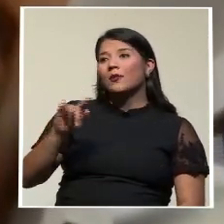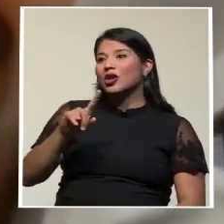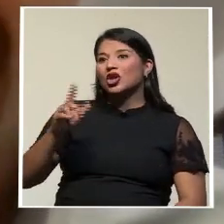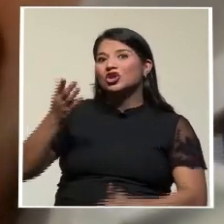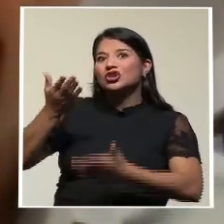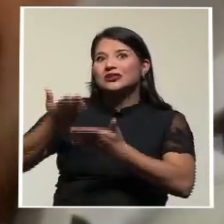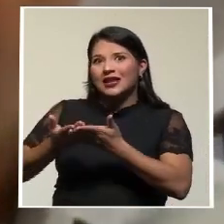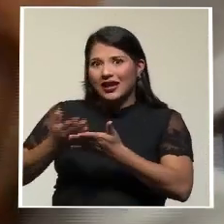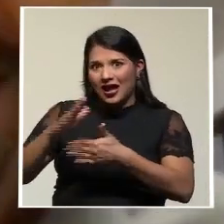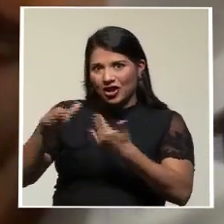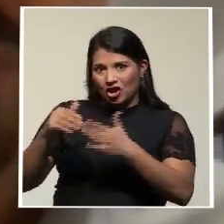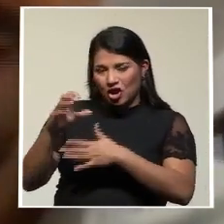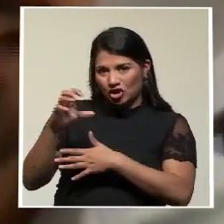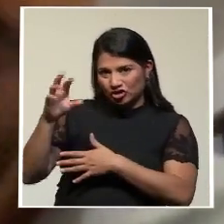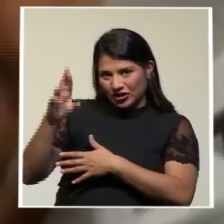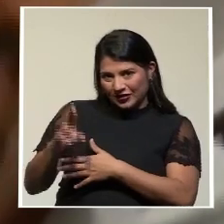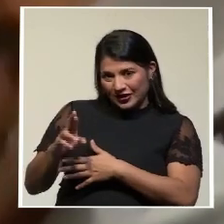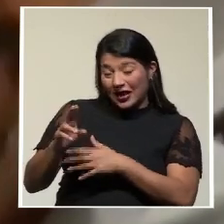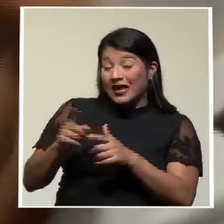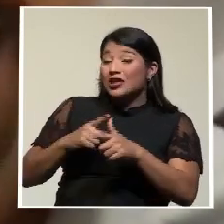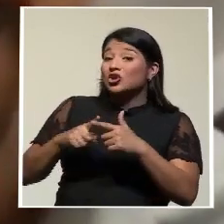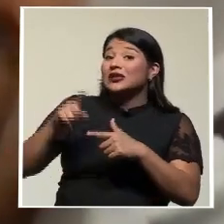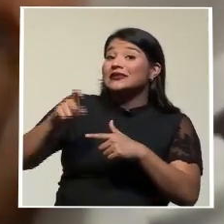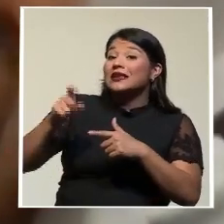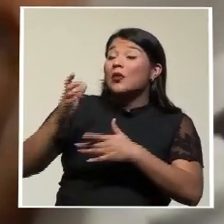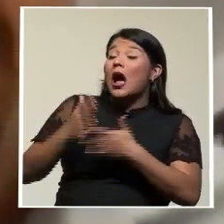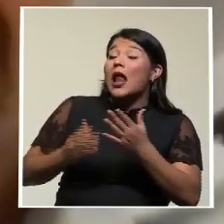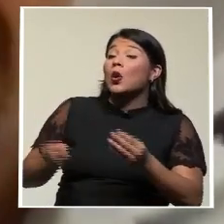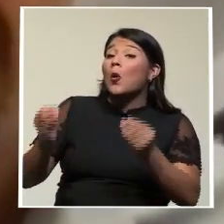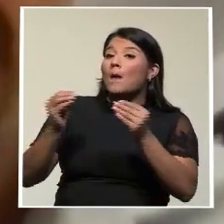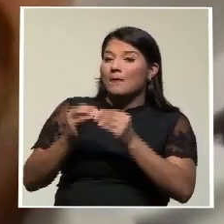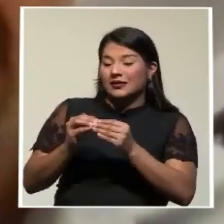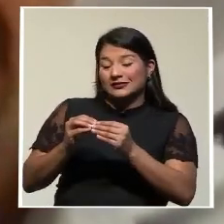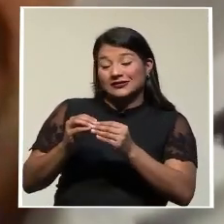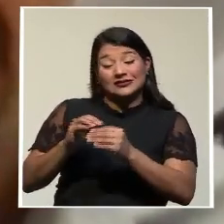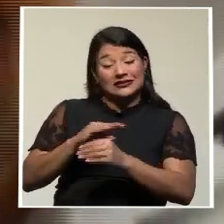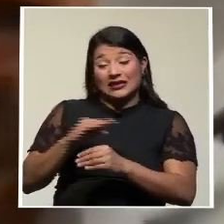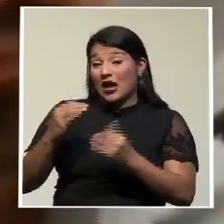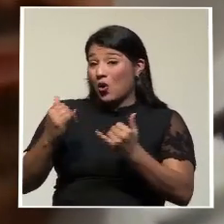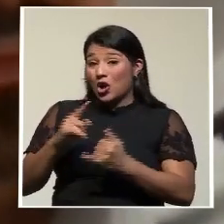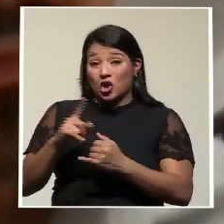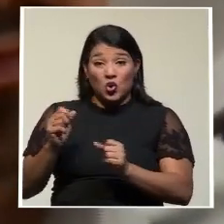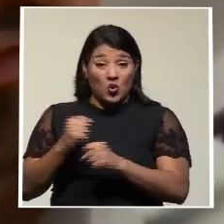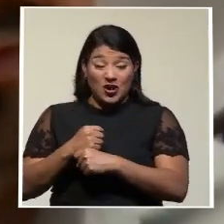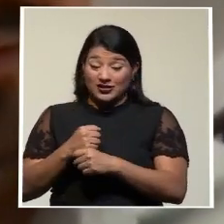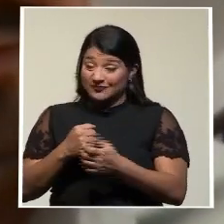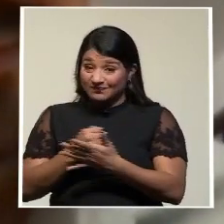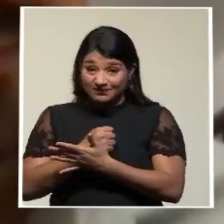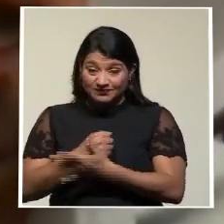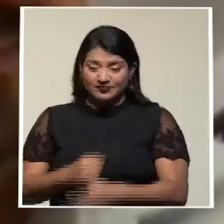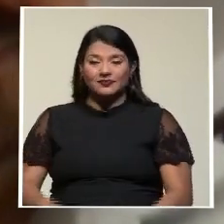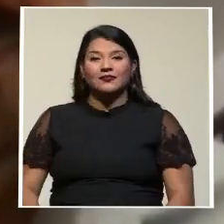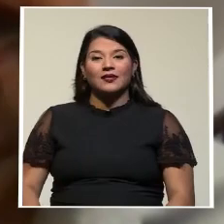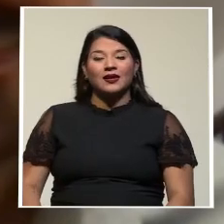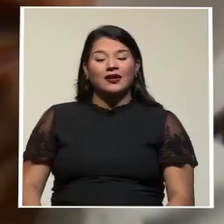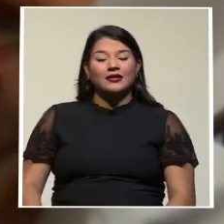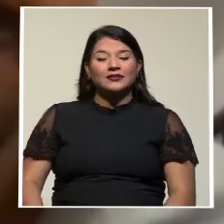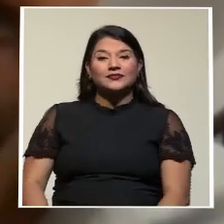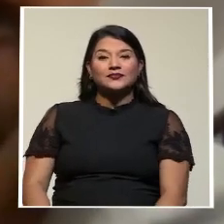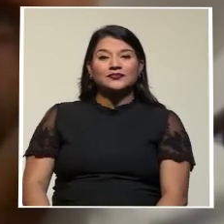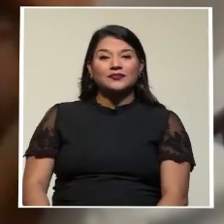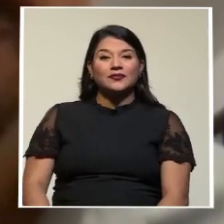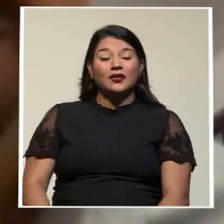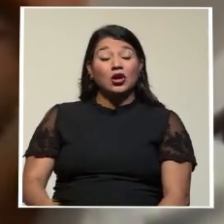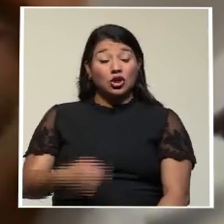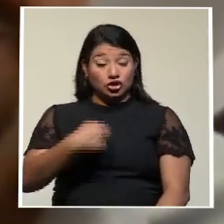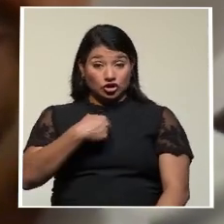se necesitan otras acciones que no se están realizando en este momento, lamentablemente. Precisamente lo que